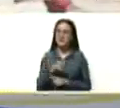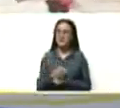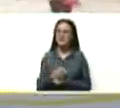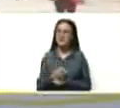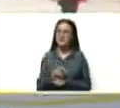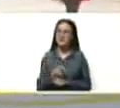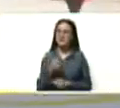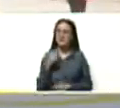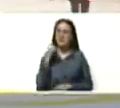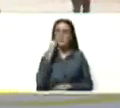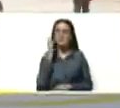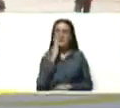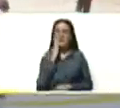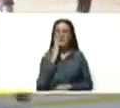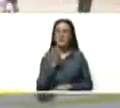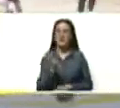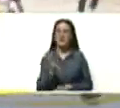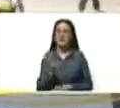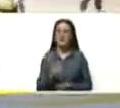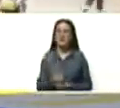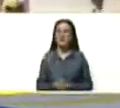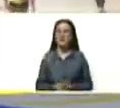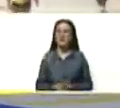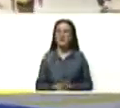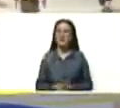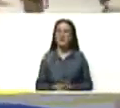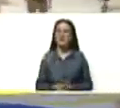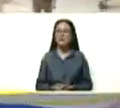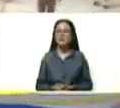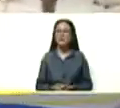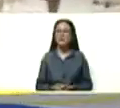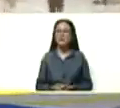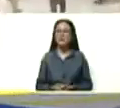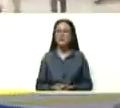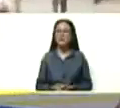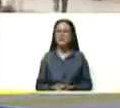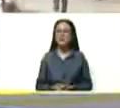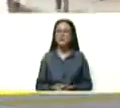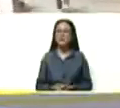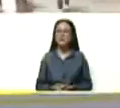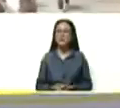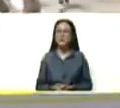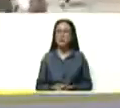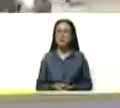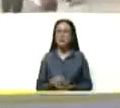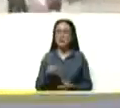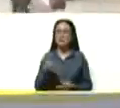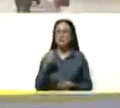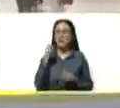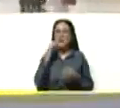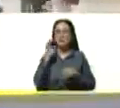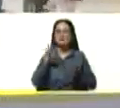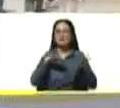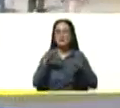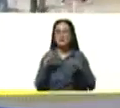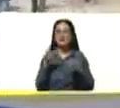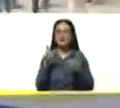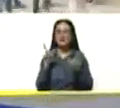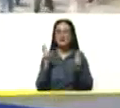ser padrino y colocar las herramientas necesarias para iluminación,